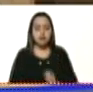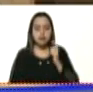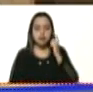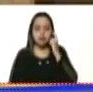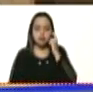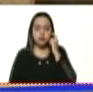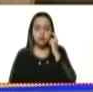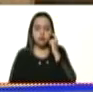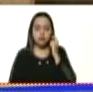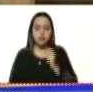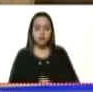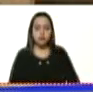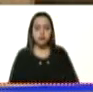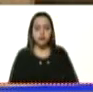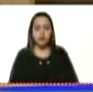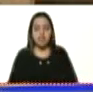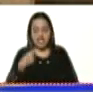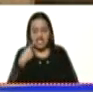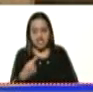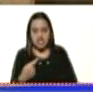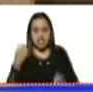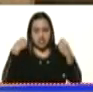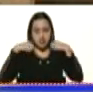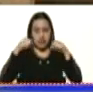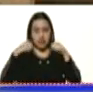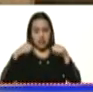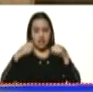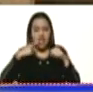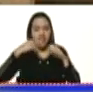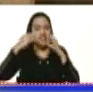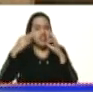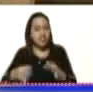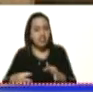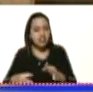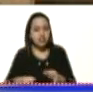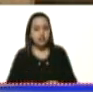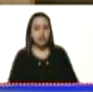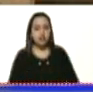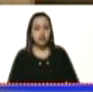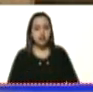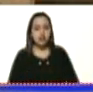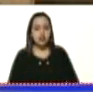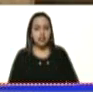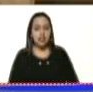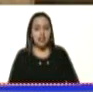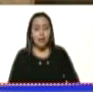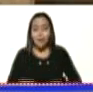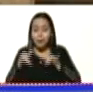se dice y se practica la verdad. Y así creció aquel niño,